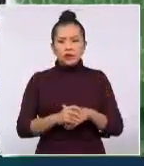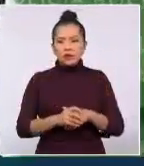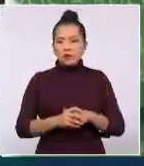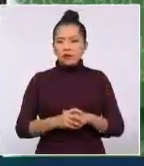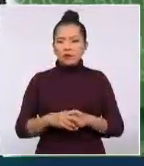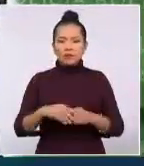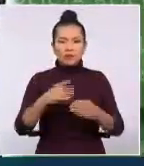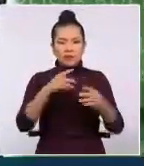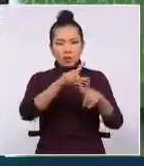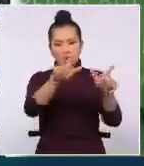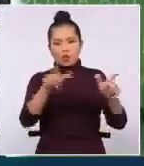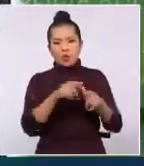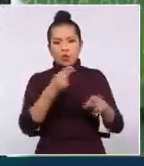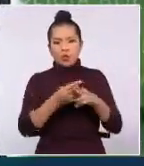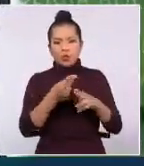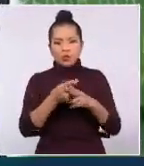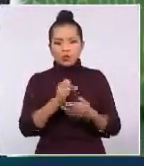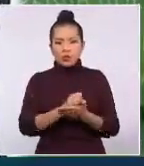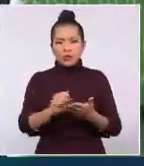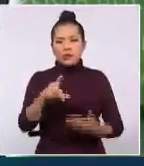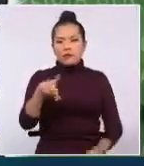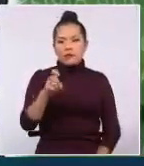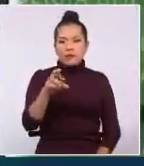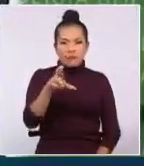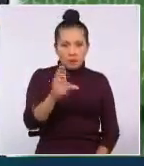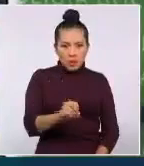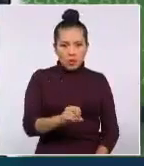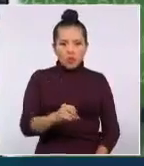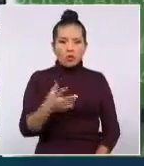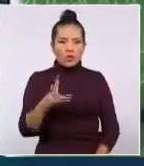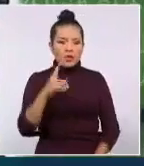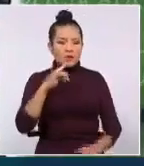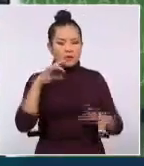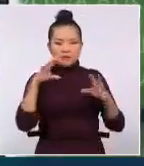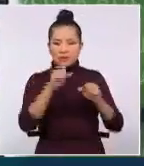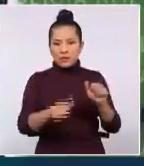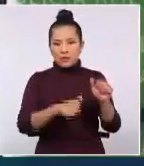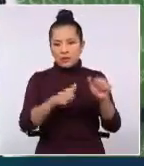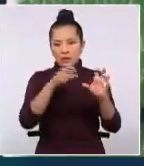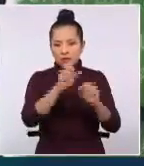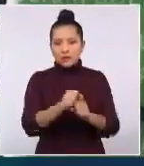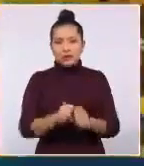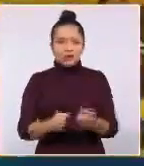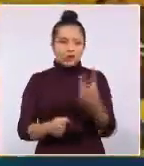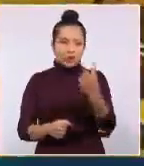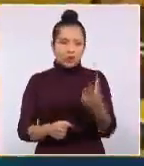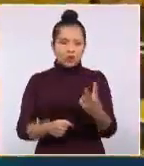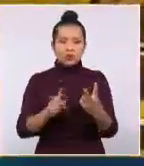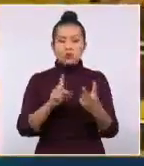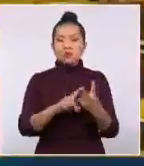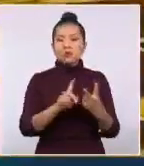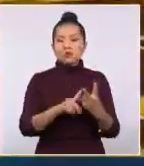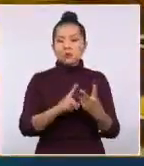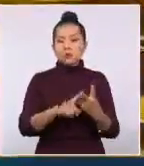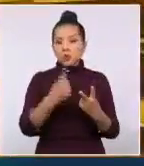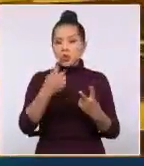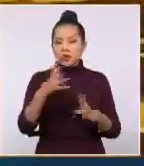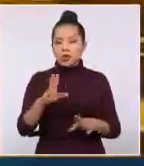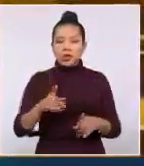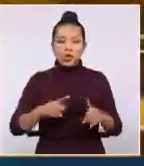la zona de San Pedro, y donde uno de ellos es reducido. Hace uso de un arma blanca, hiriendo a dos policías del